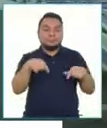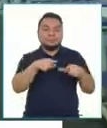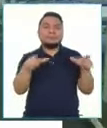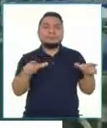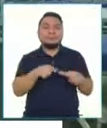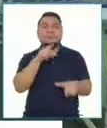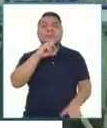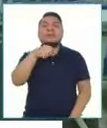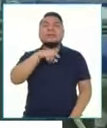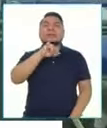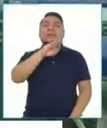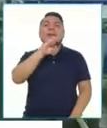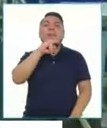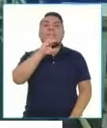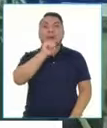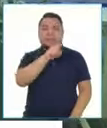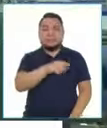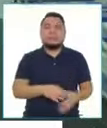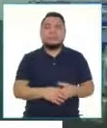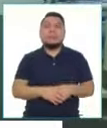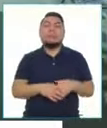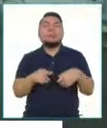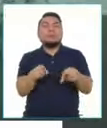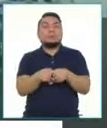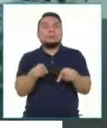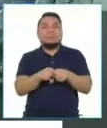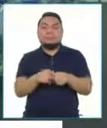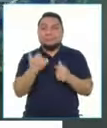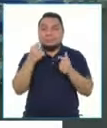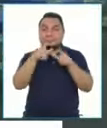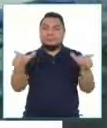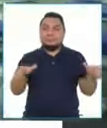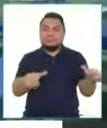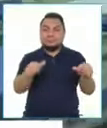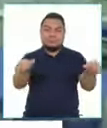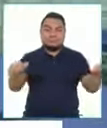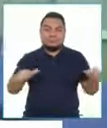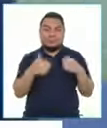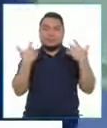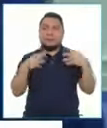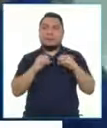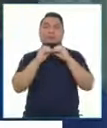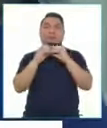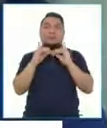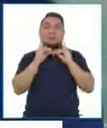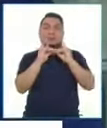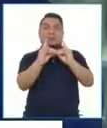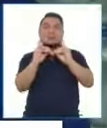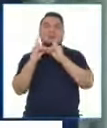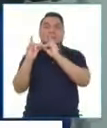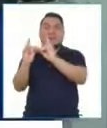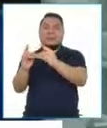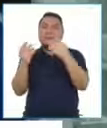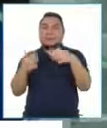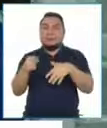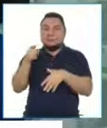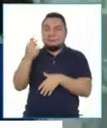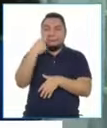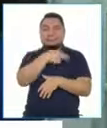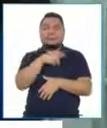Quillabamba y podemos ver ya los ambientes que están implementados aquí, las camas hospitalarias